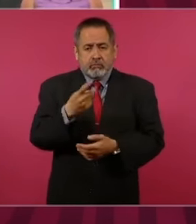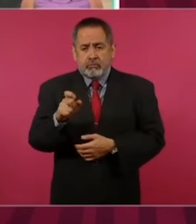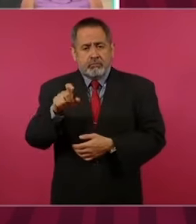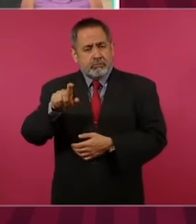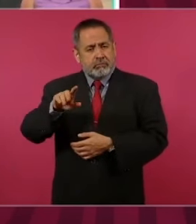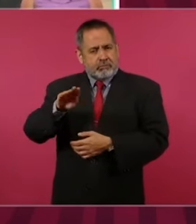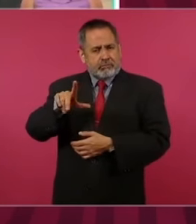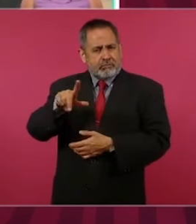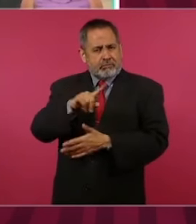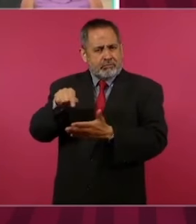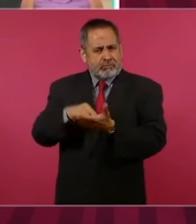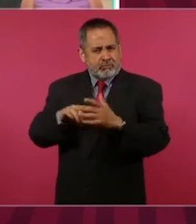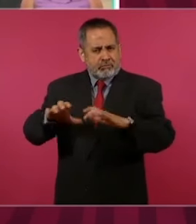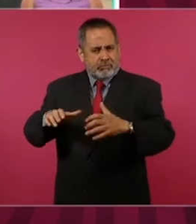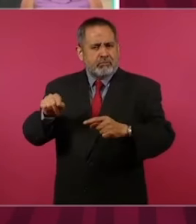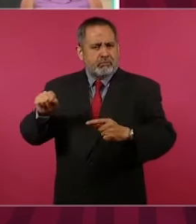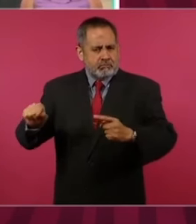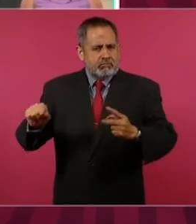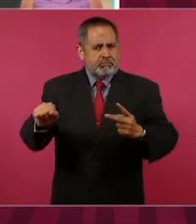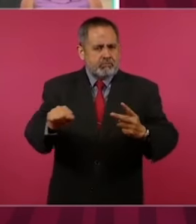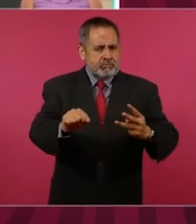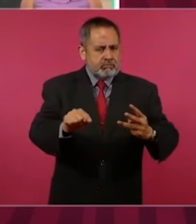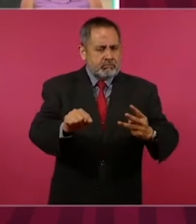1,245 comités con la gente,